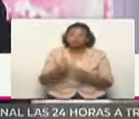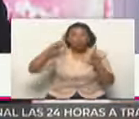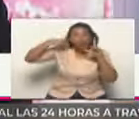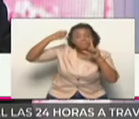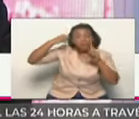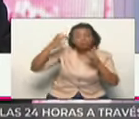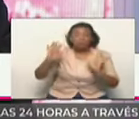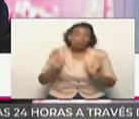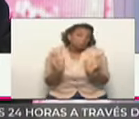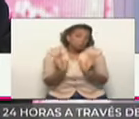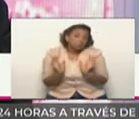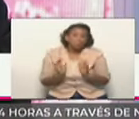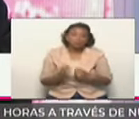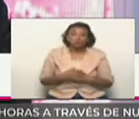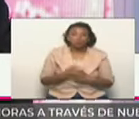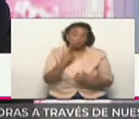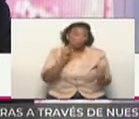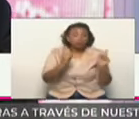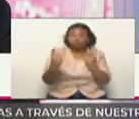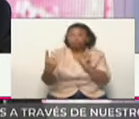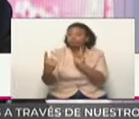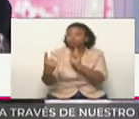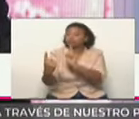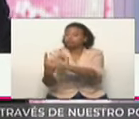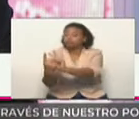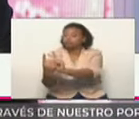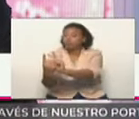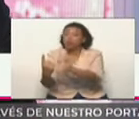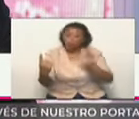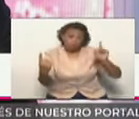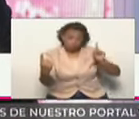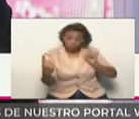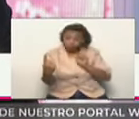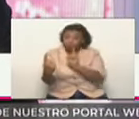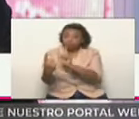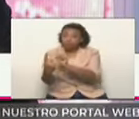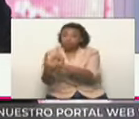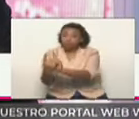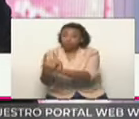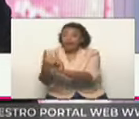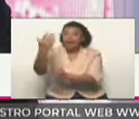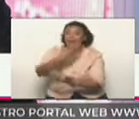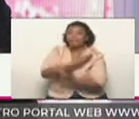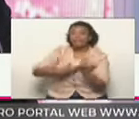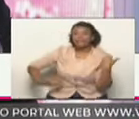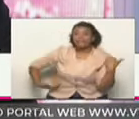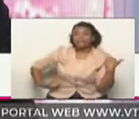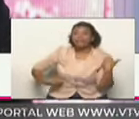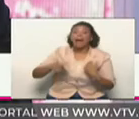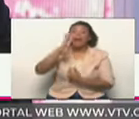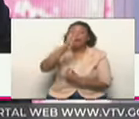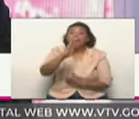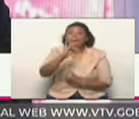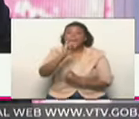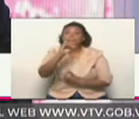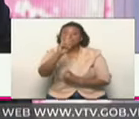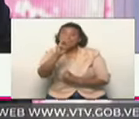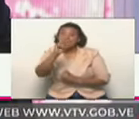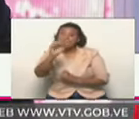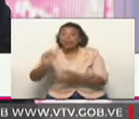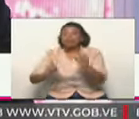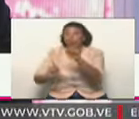Entonces, yo me acerco. Cuando me voy acercando, está la presidenta Dilma, que es presidenta del Banco de los